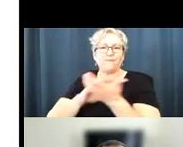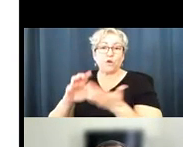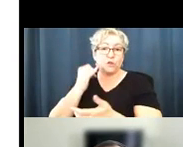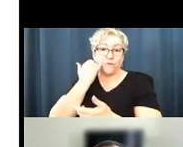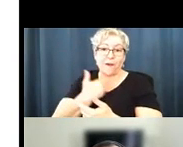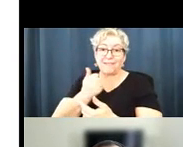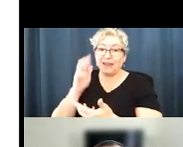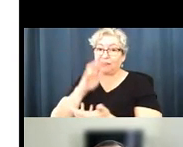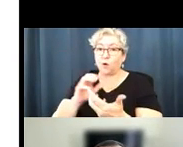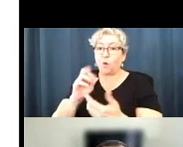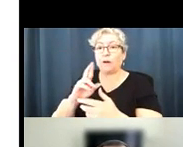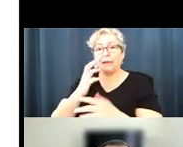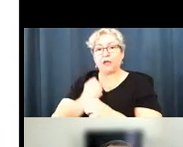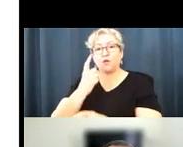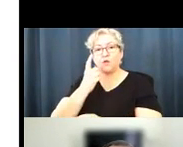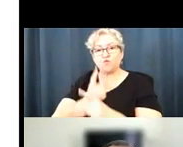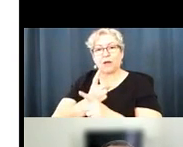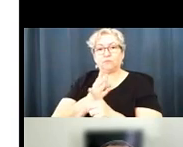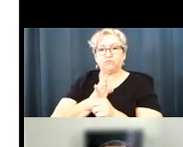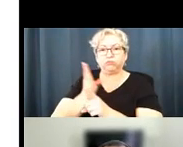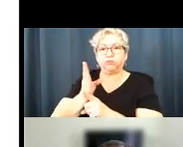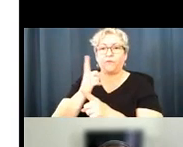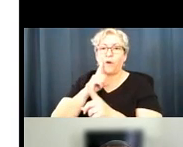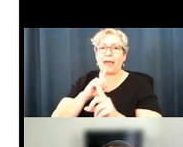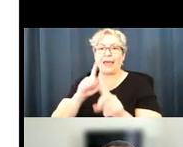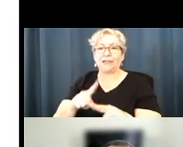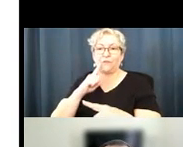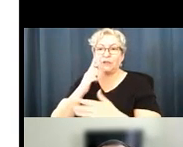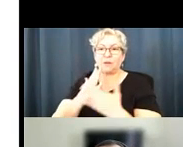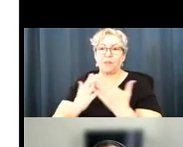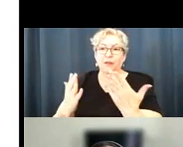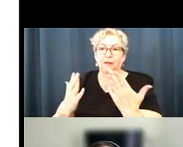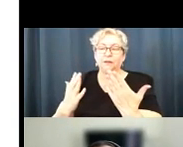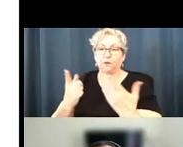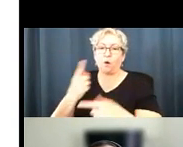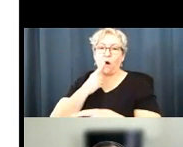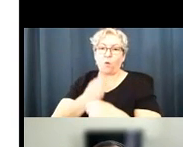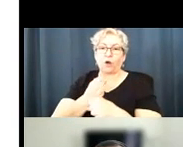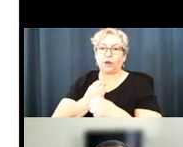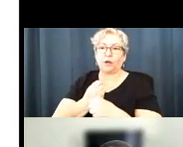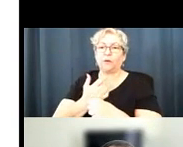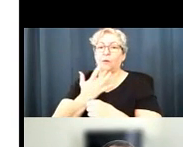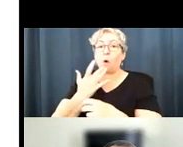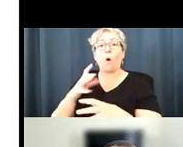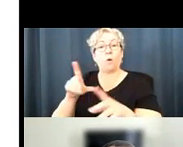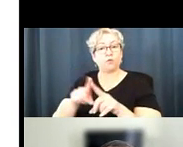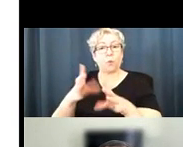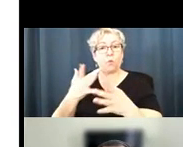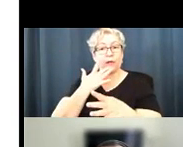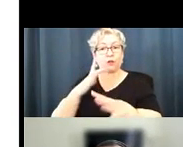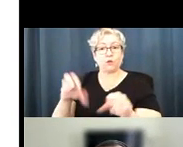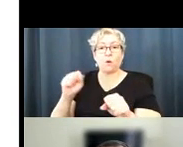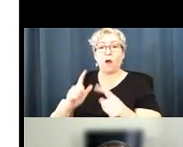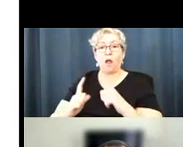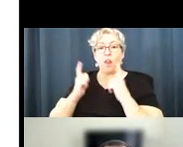sobre, o sea, romper a través de alguna de las confusiones que usted pueda tener y empezar con una contestación correcta. Para, si usted quiere, podemos